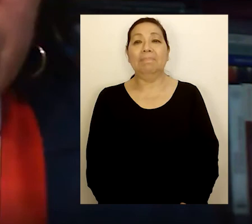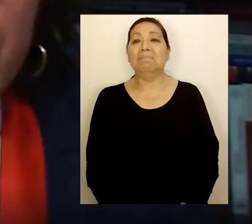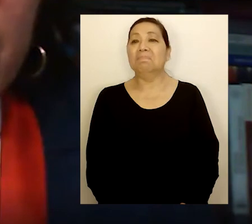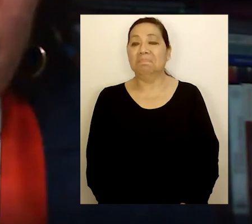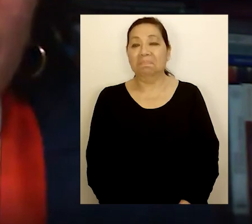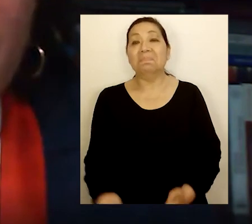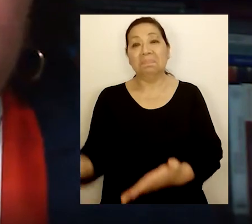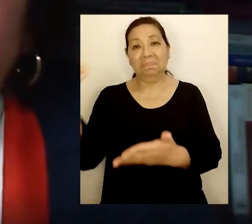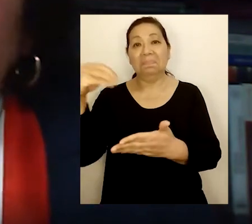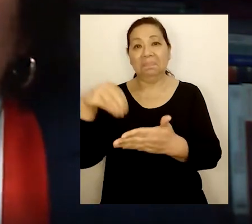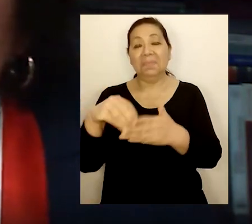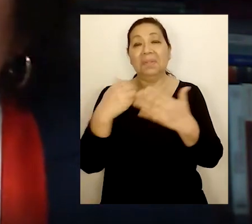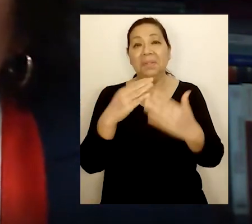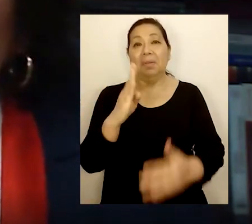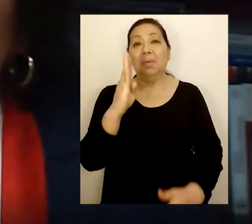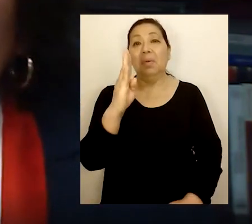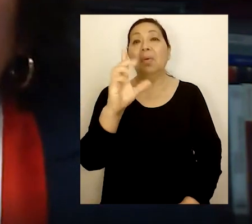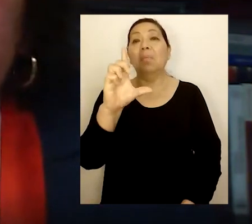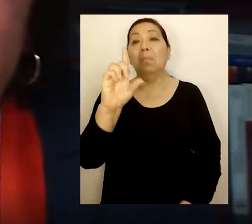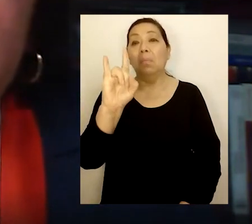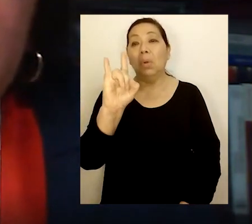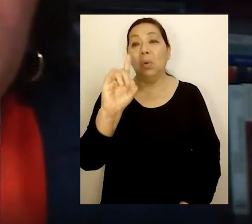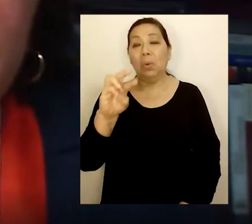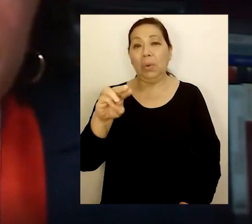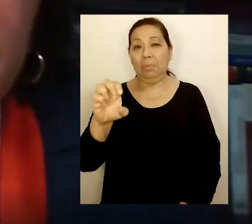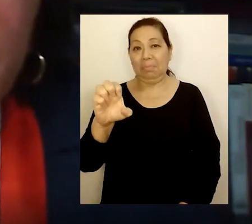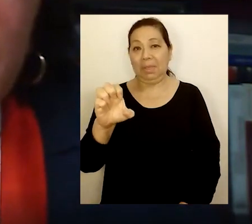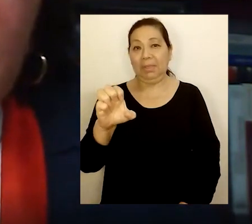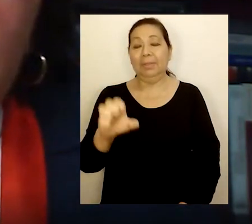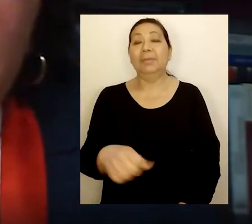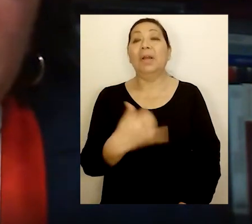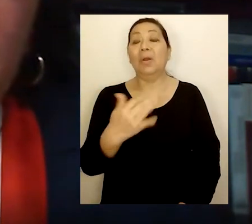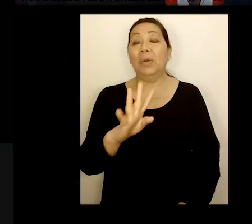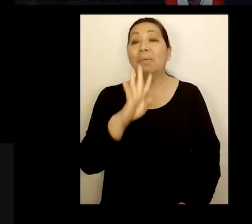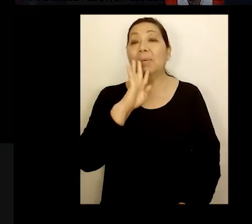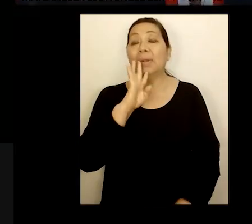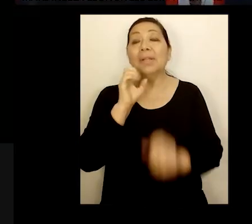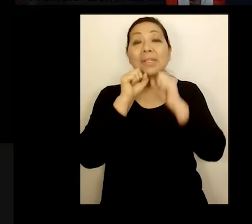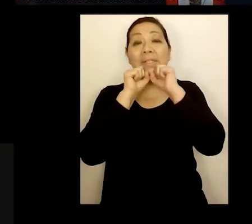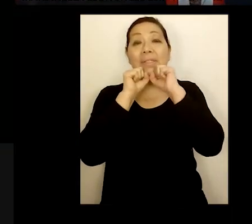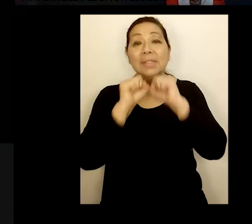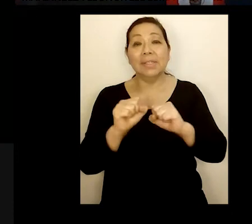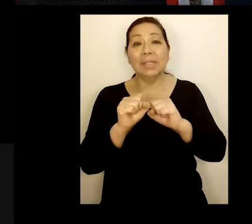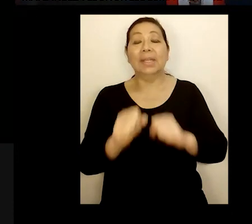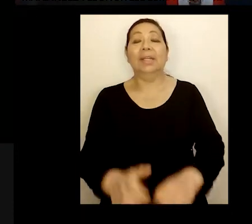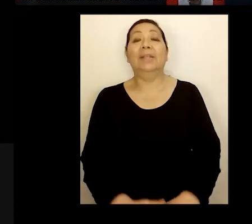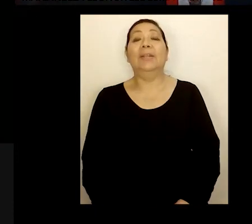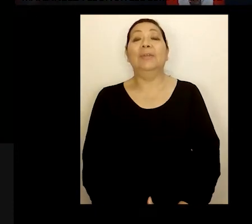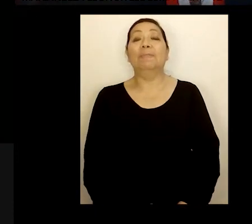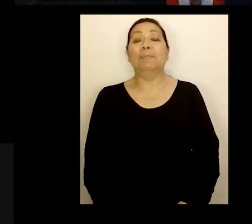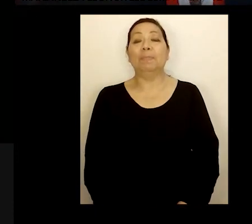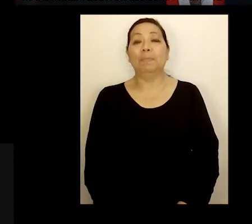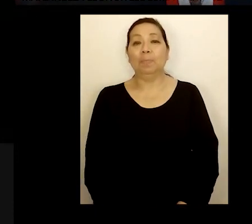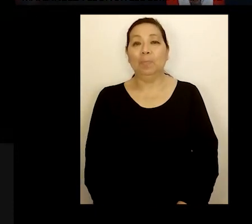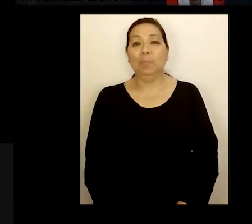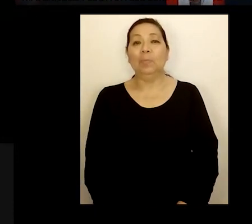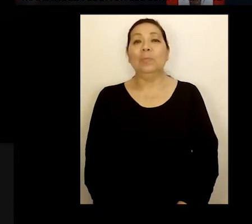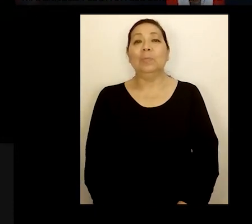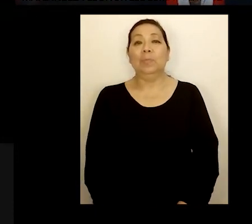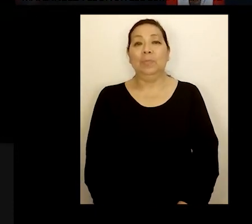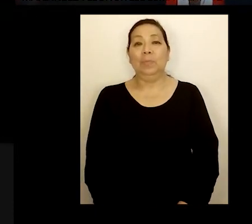Ya se integró la plataforma el magistrado Blume, secretario relator de cuenta de la causa.